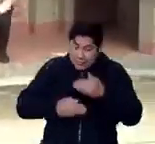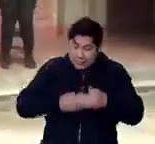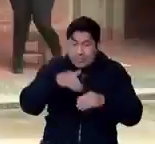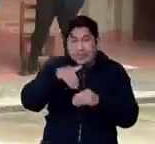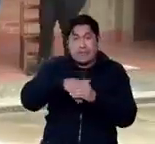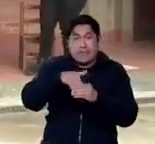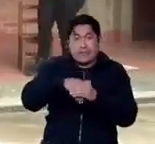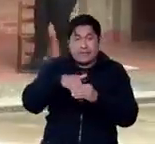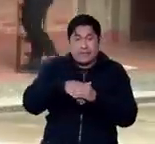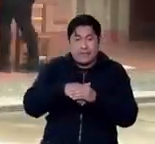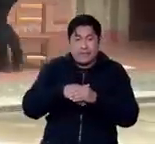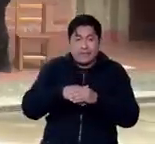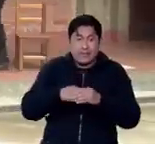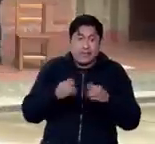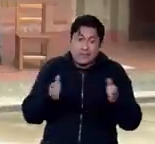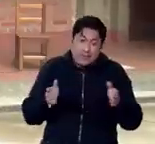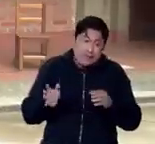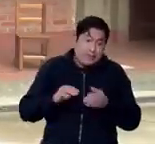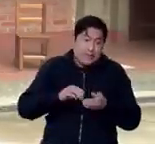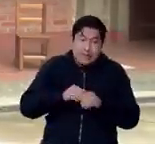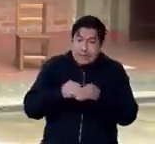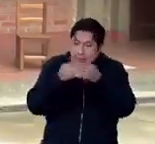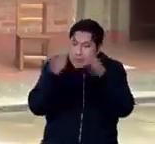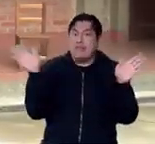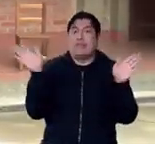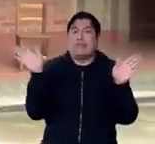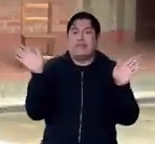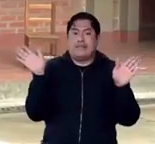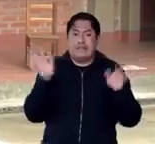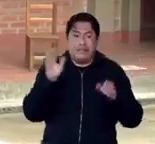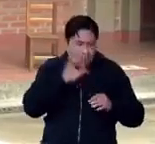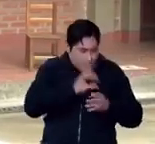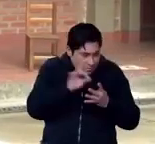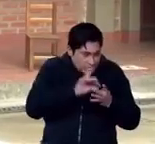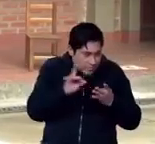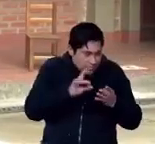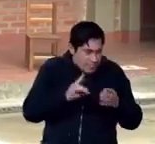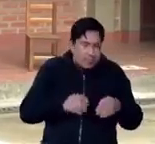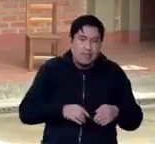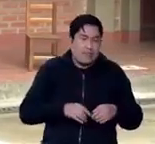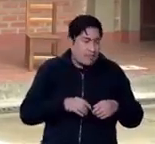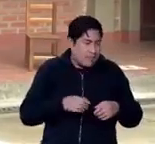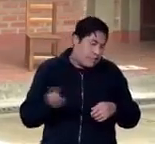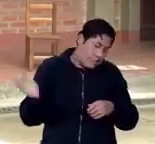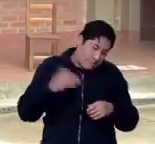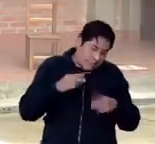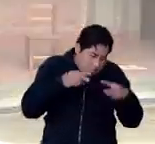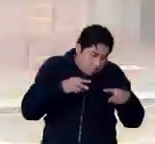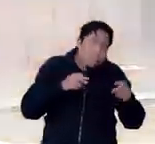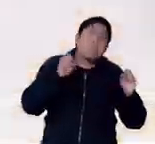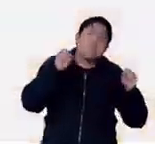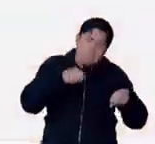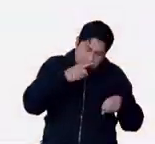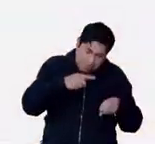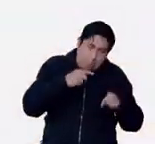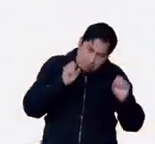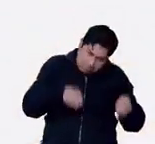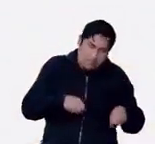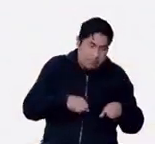Una vez finalizada la etapa de votación, el ambiente reservado para el voto se vuelve público para el escrutinio y el conteo de los votos.